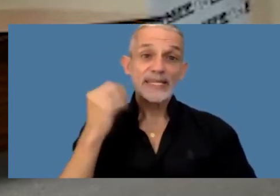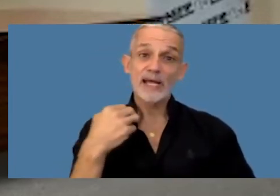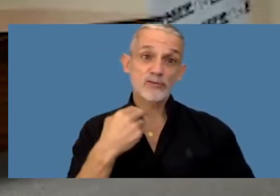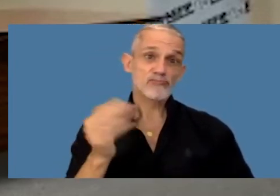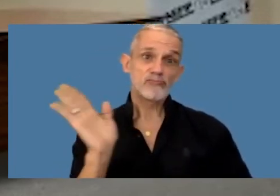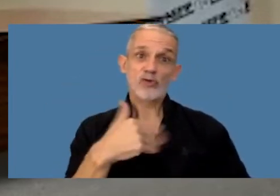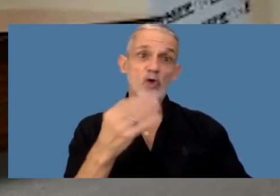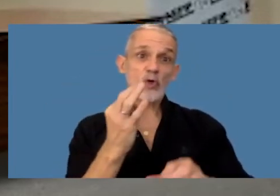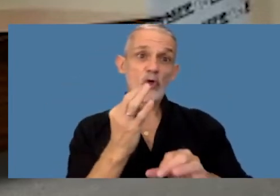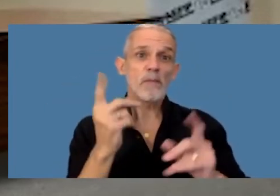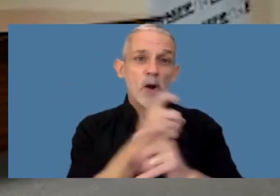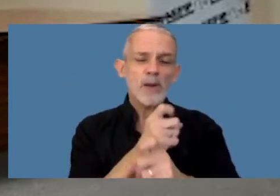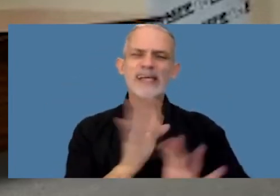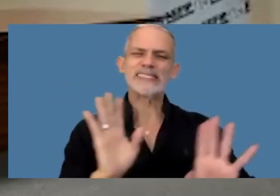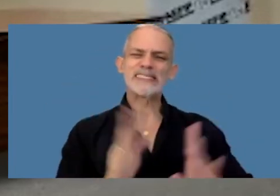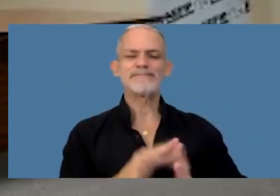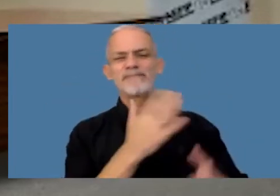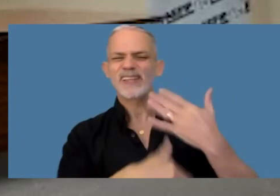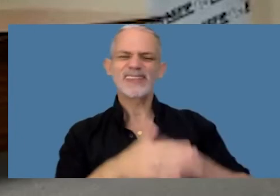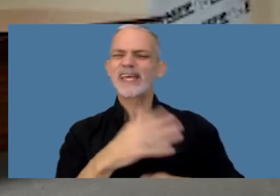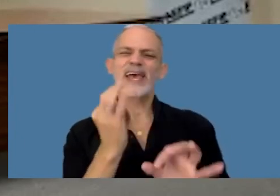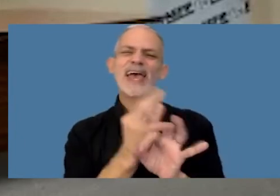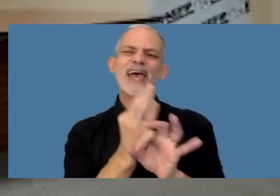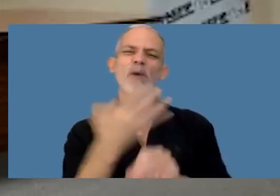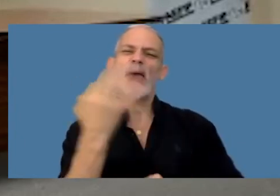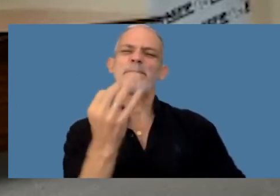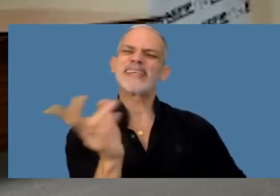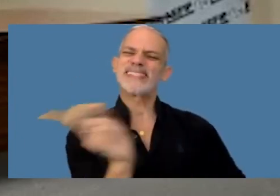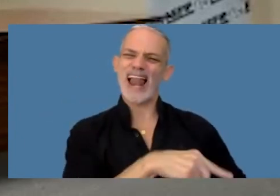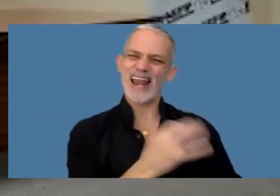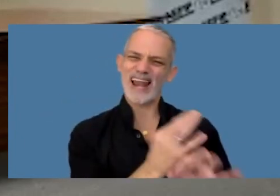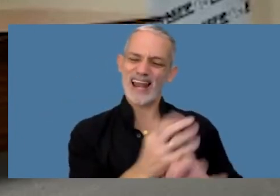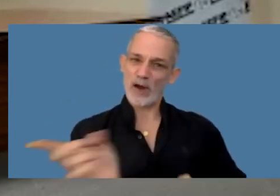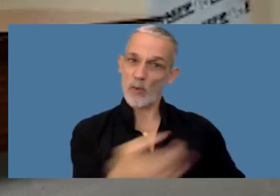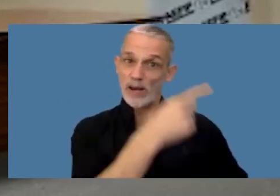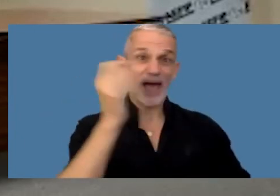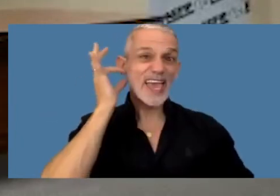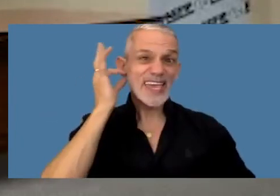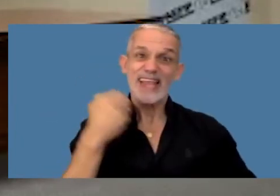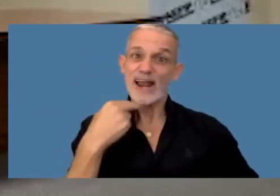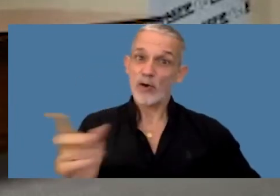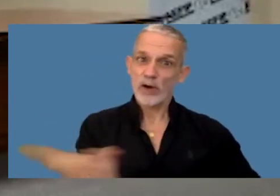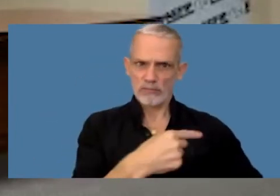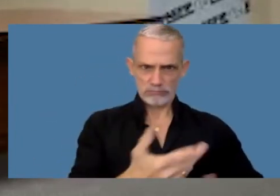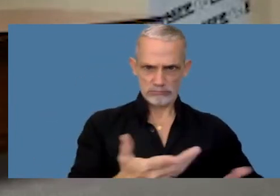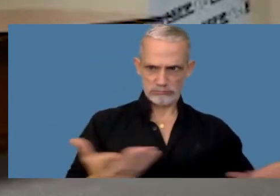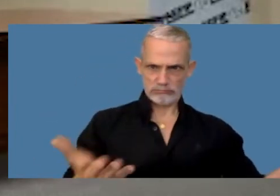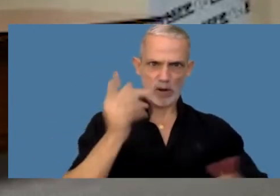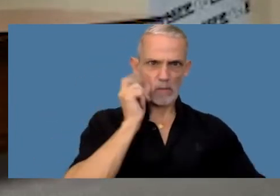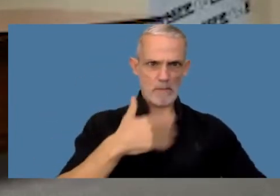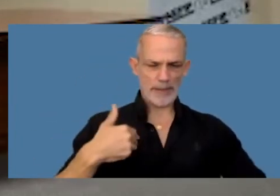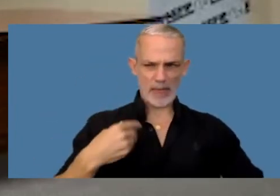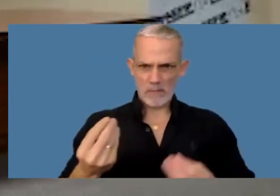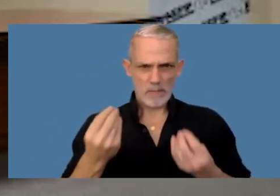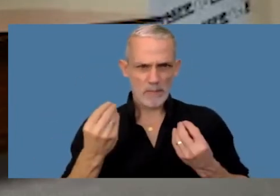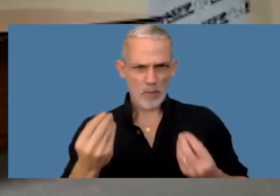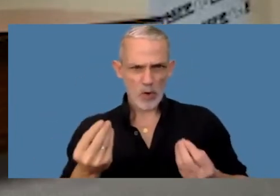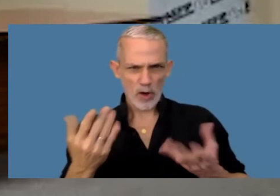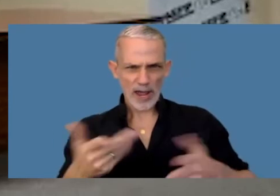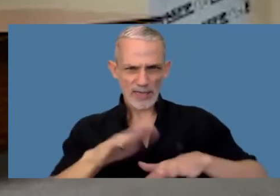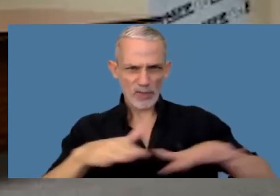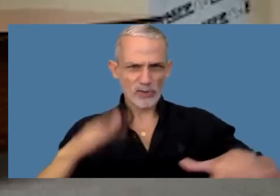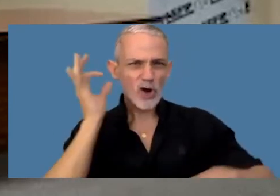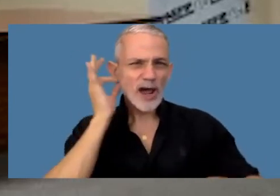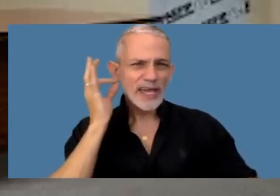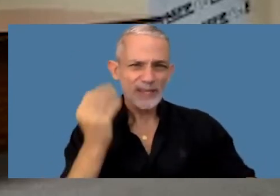a colegios diferenciales. Esto obviamente genera reclamo de los padres de estos chicos